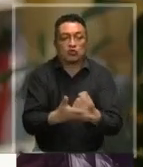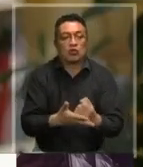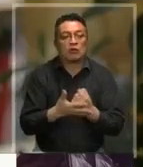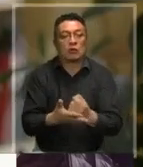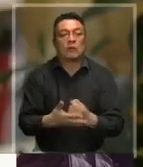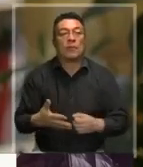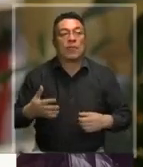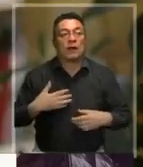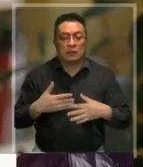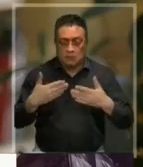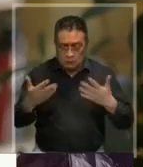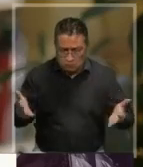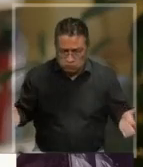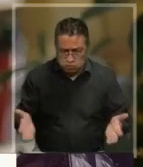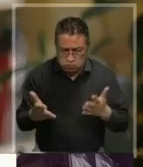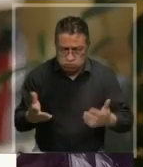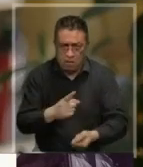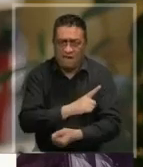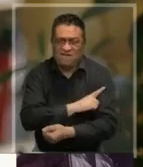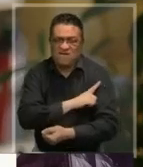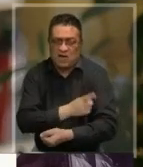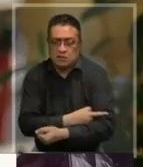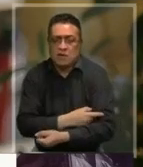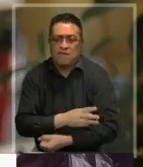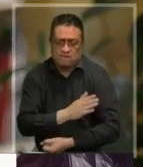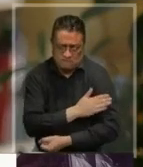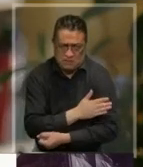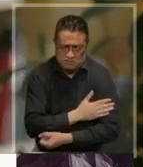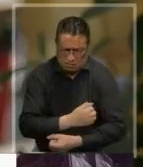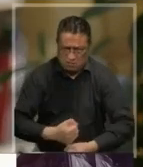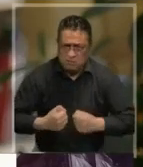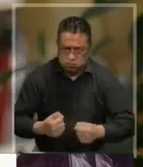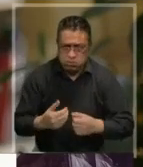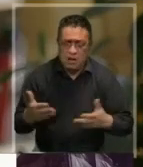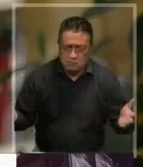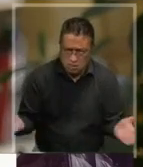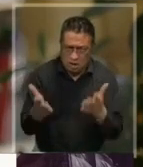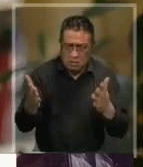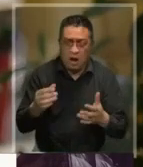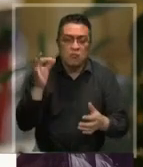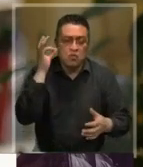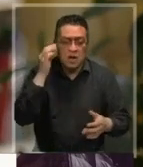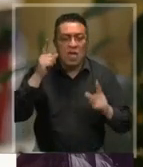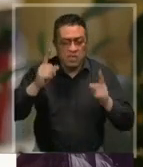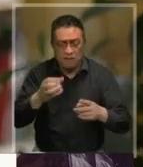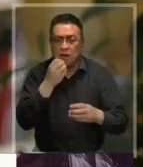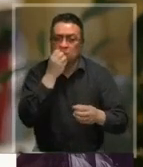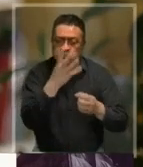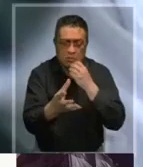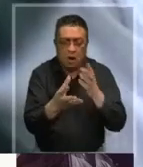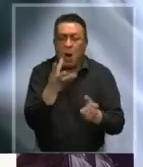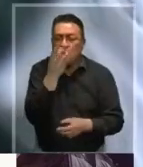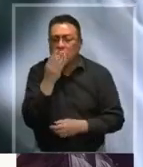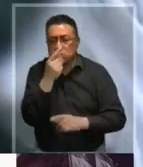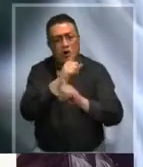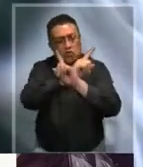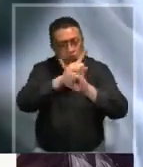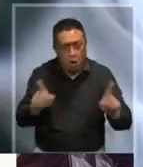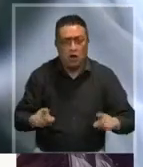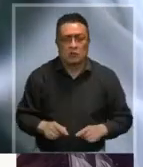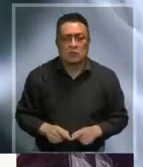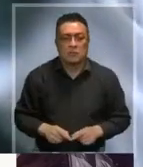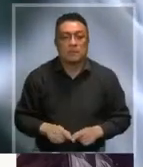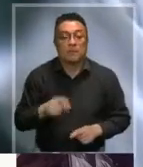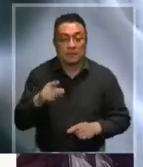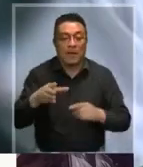infundir valentía quiero infundir fuerza para que ellas se atrevan a hablar y salgan del Silencio basada en